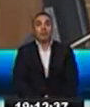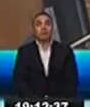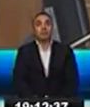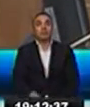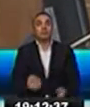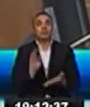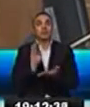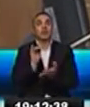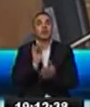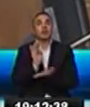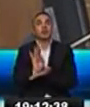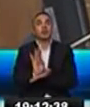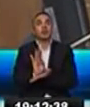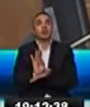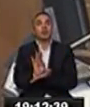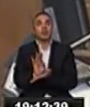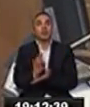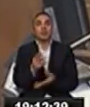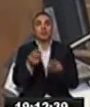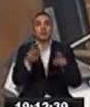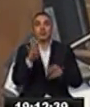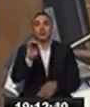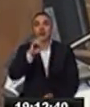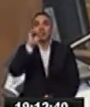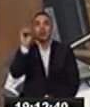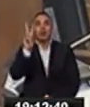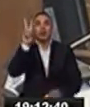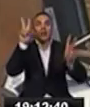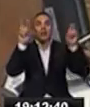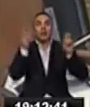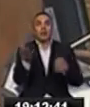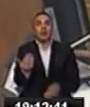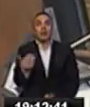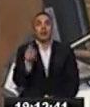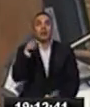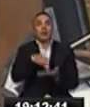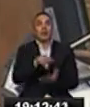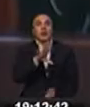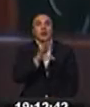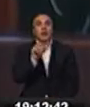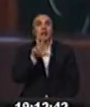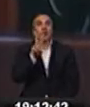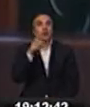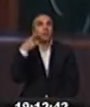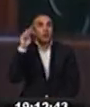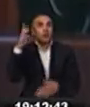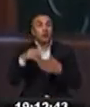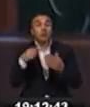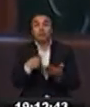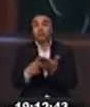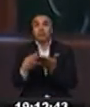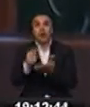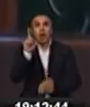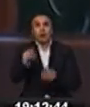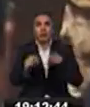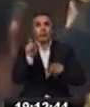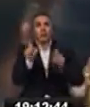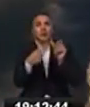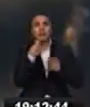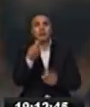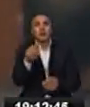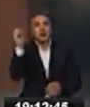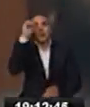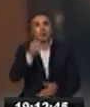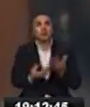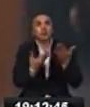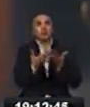Seguridad Social por el 40% de temas de jubilación, $1,522 millones. Durante el debate, algunos parlamentarios plantearon